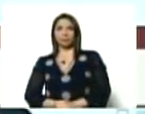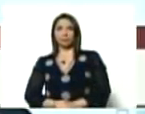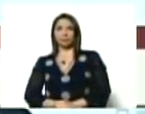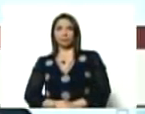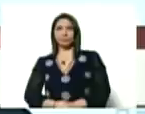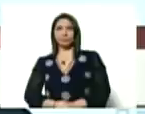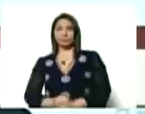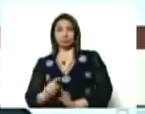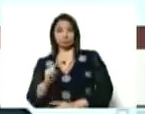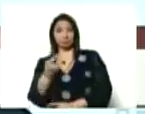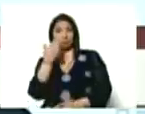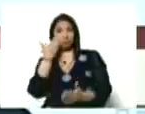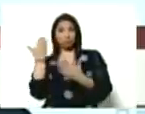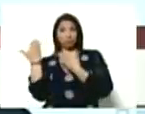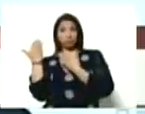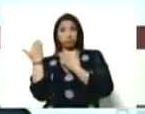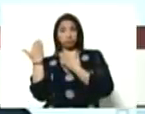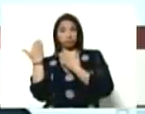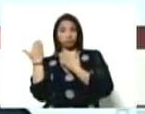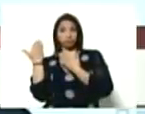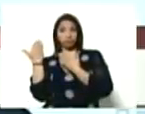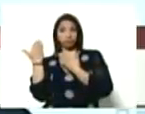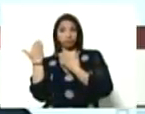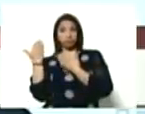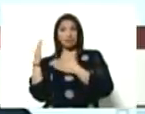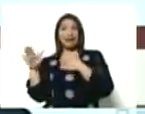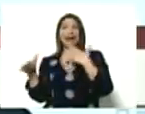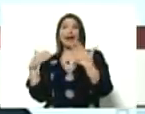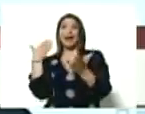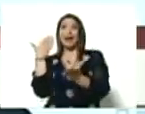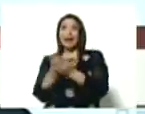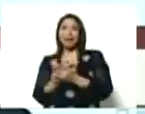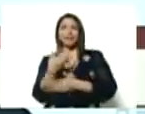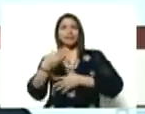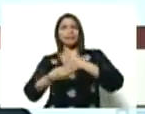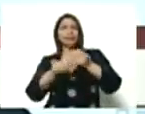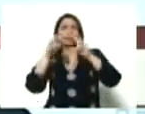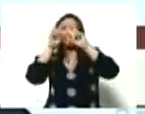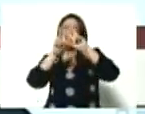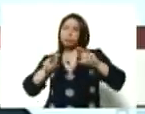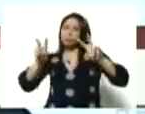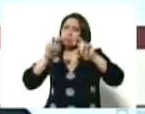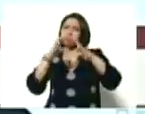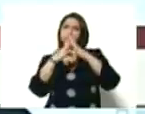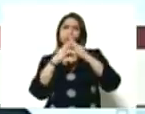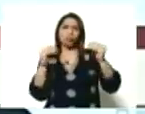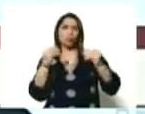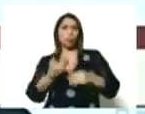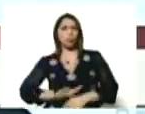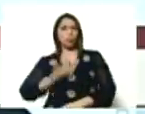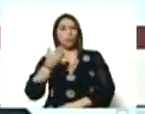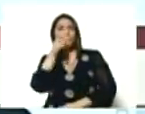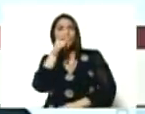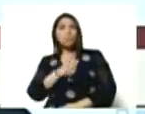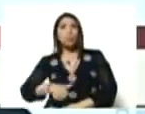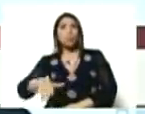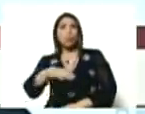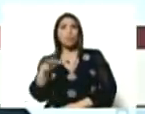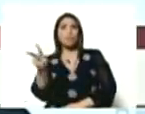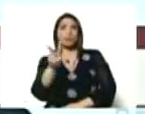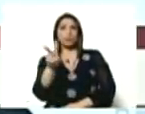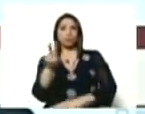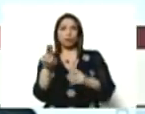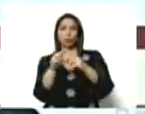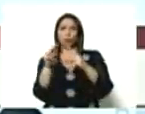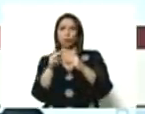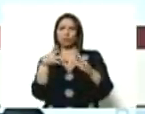Un primer prototipo que nos llevó a hacer análisis. Todo esto es importante para que el pueblo de Venezuela conozca que